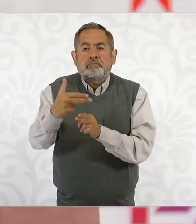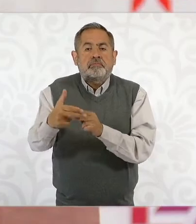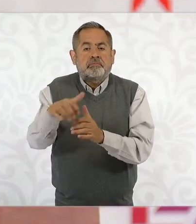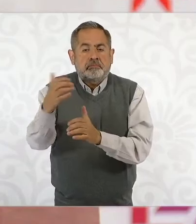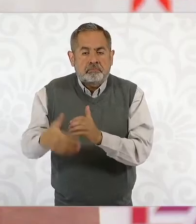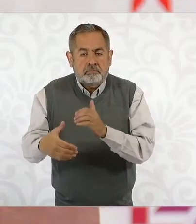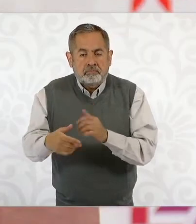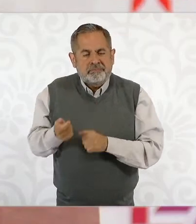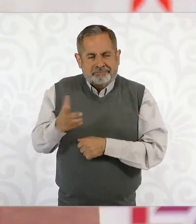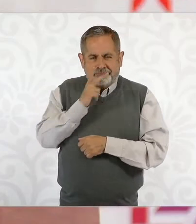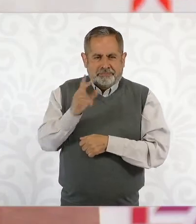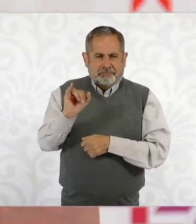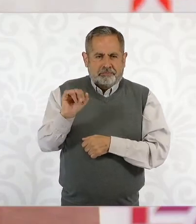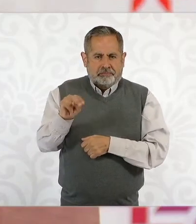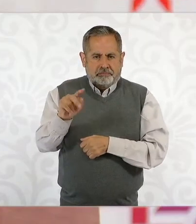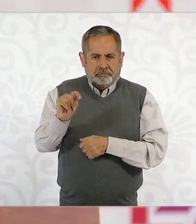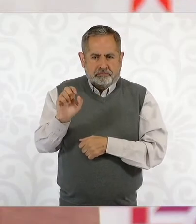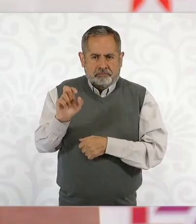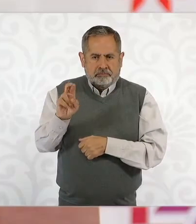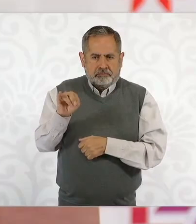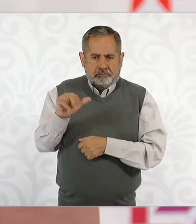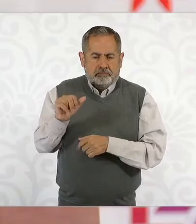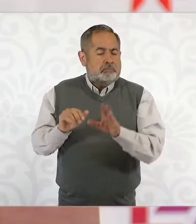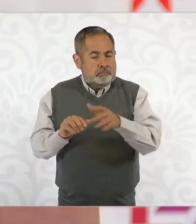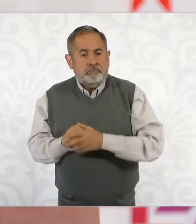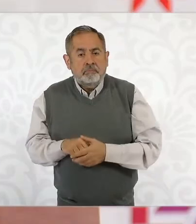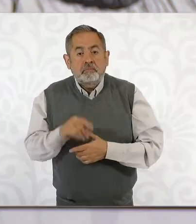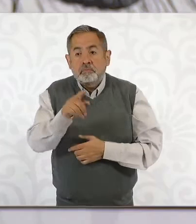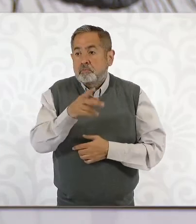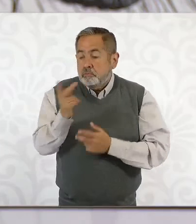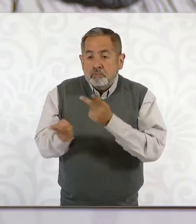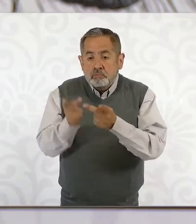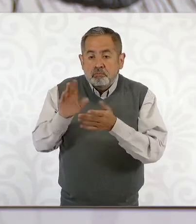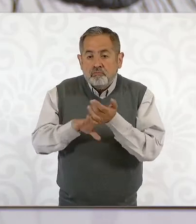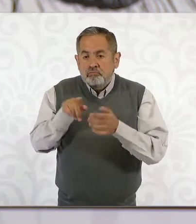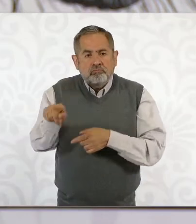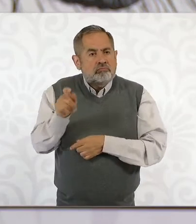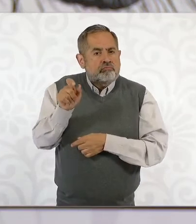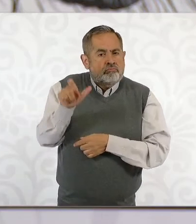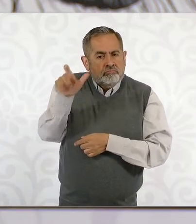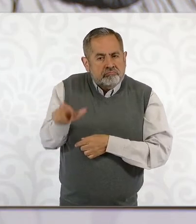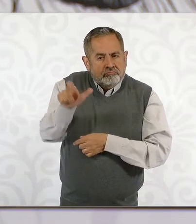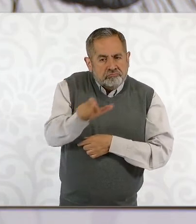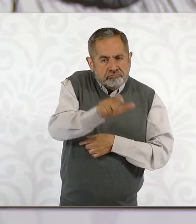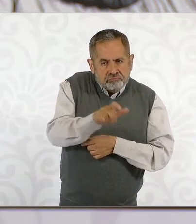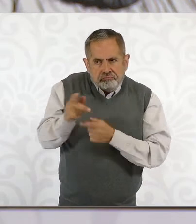Incluso sé que preguntaron a las instituciones por los antecedentes de distintas